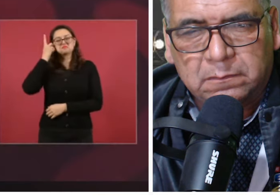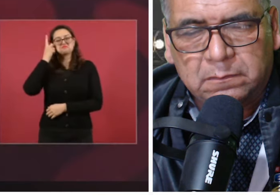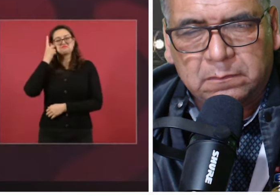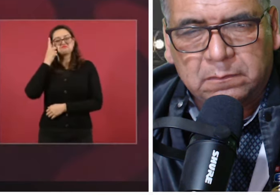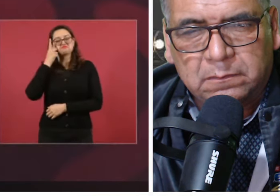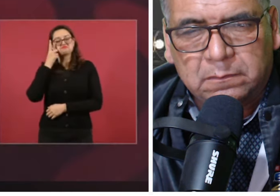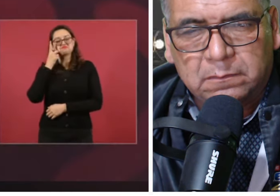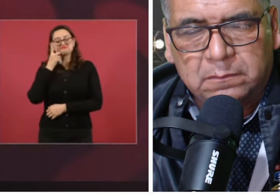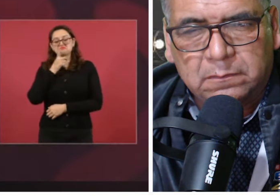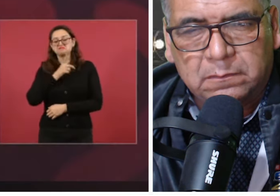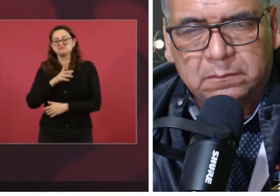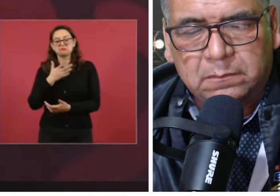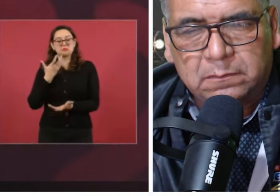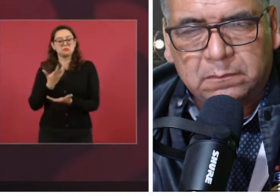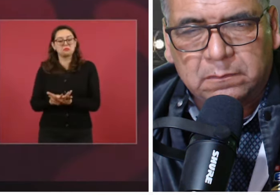tranquilo.